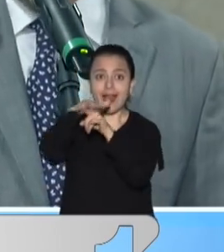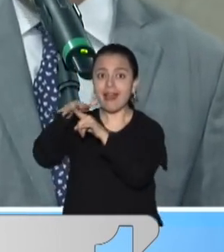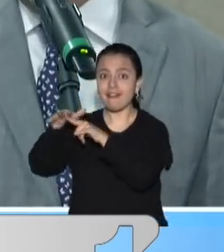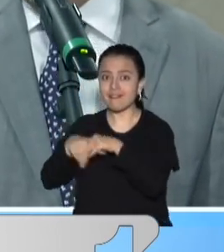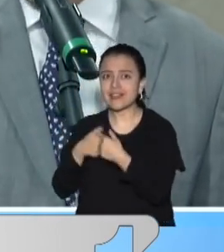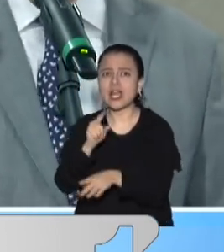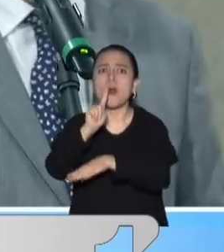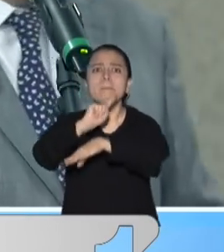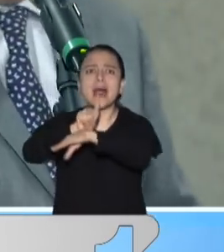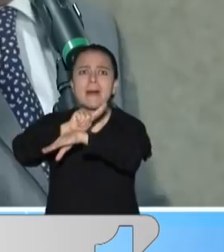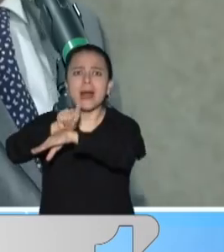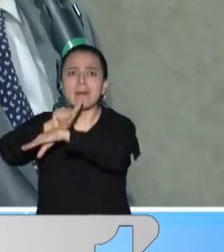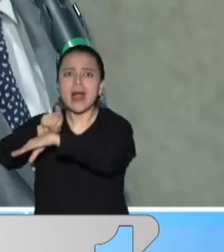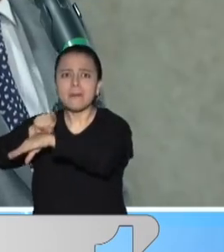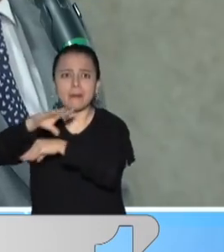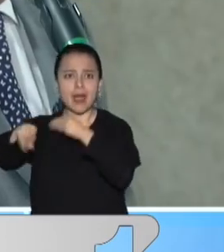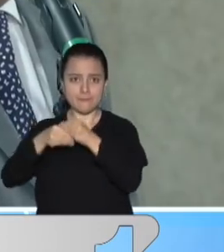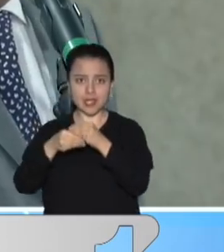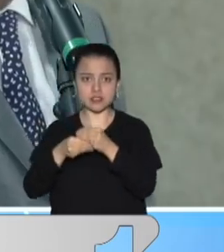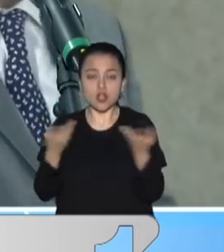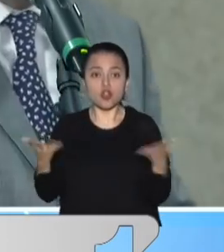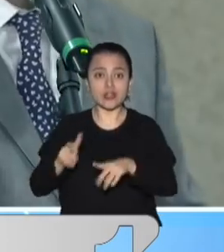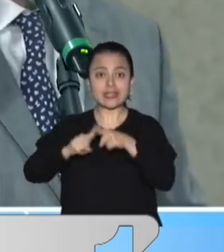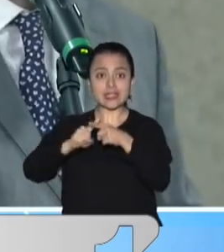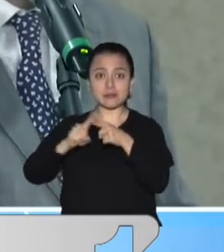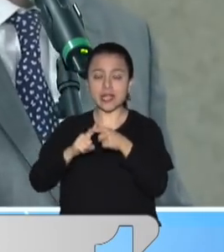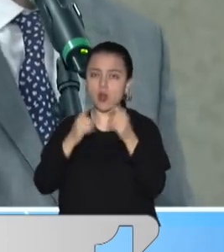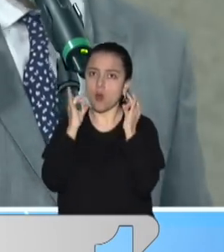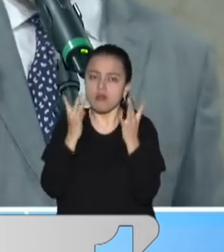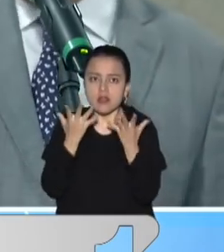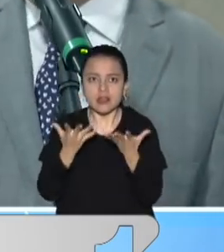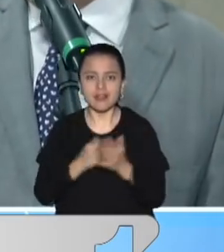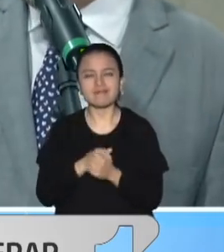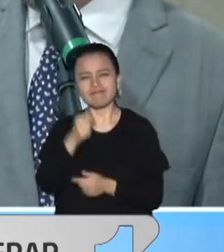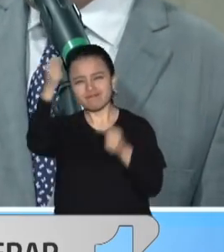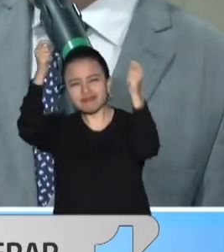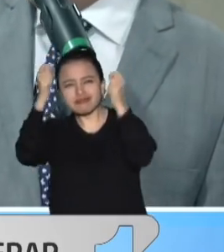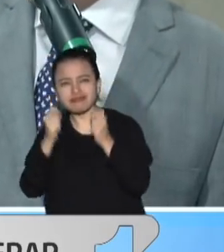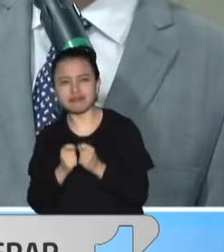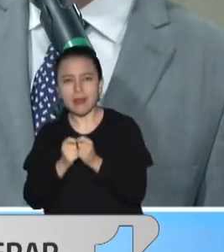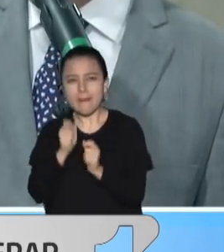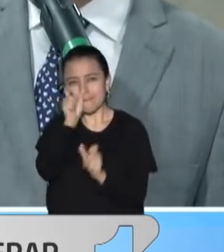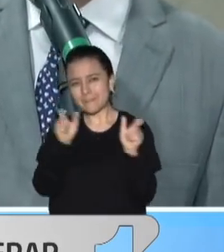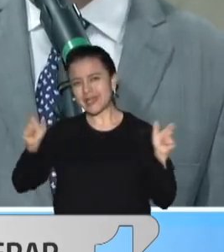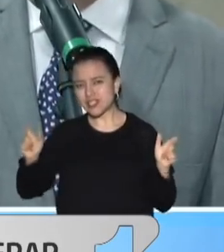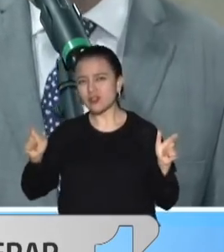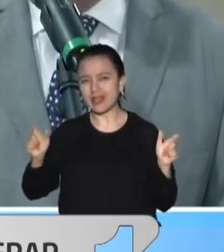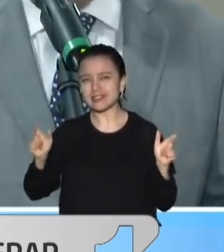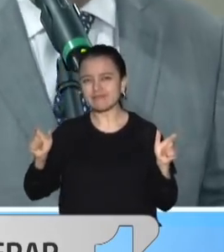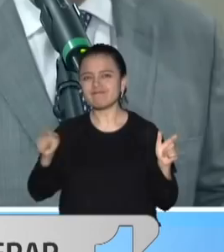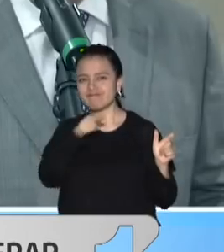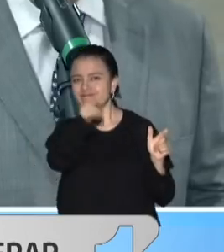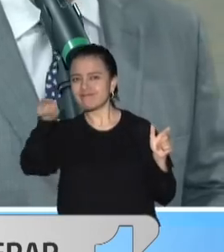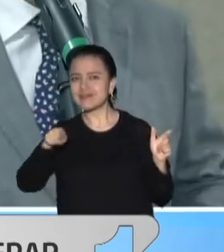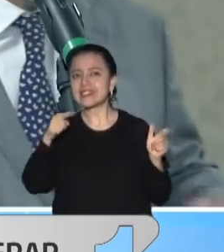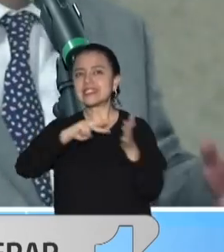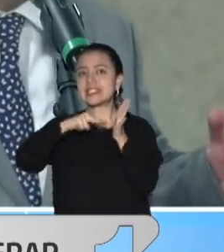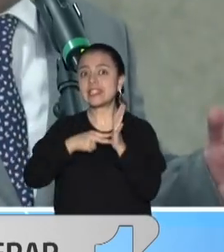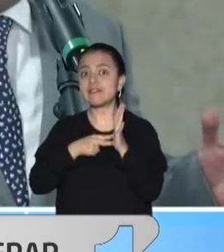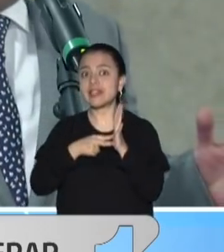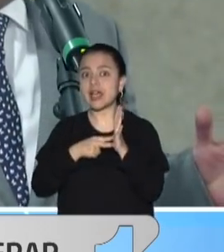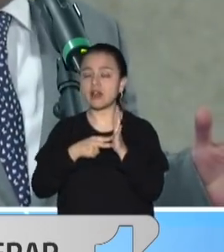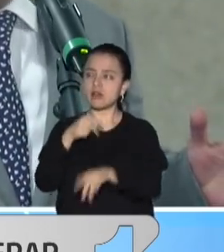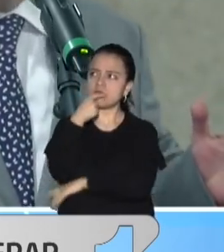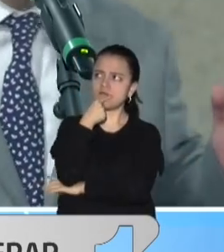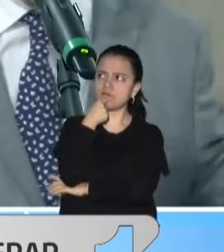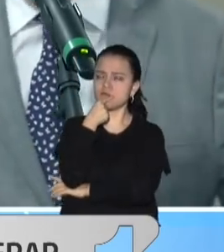cada minuto que se bloquea la troncal de Transmilenio. Esa es la cuantificación de lo que está pasando. Entonces no es